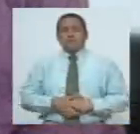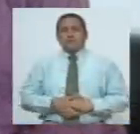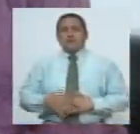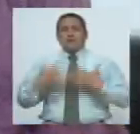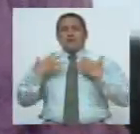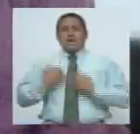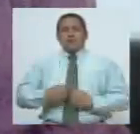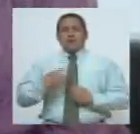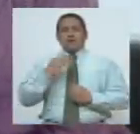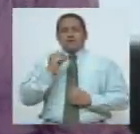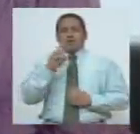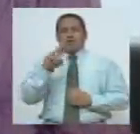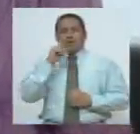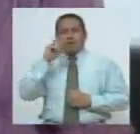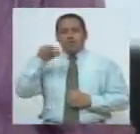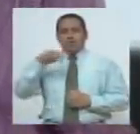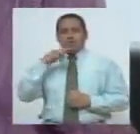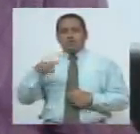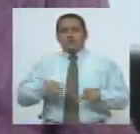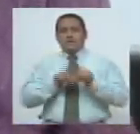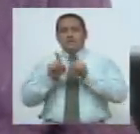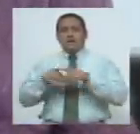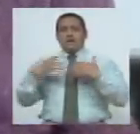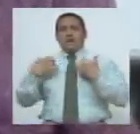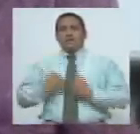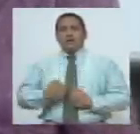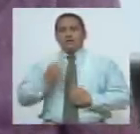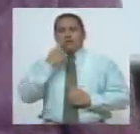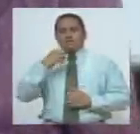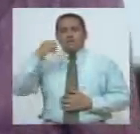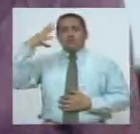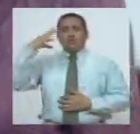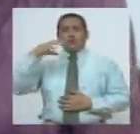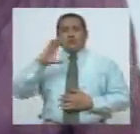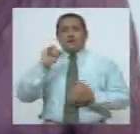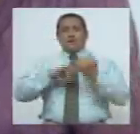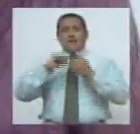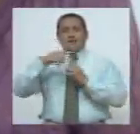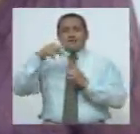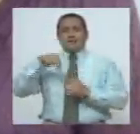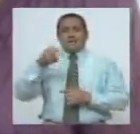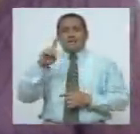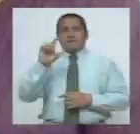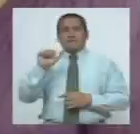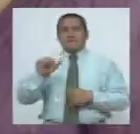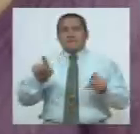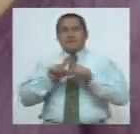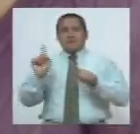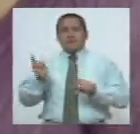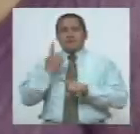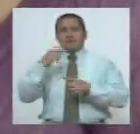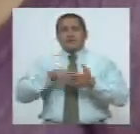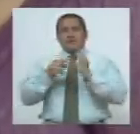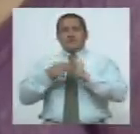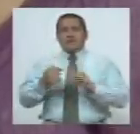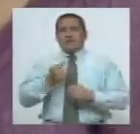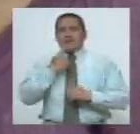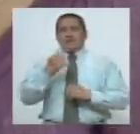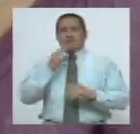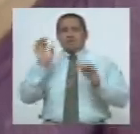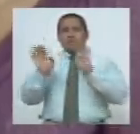El abogado de Orión, el abogado de Castañeda. Castañeda está primero en las encuestas. Eso significa que